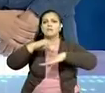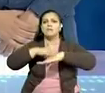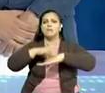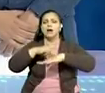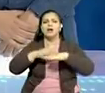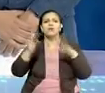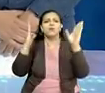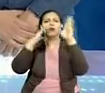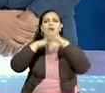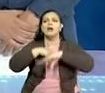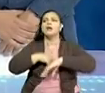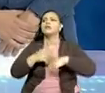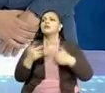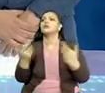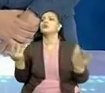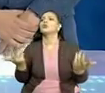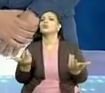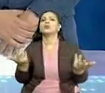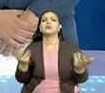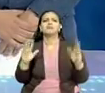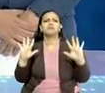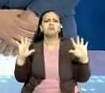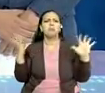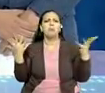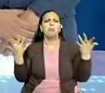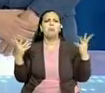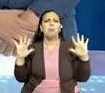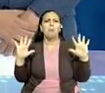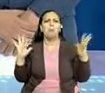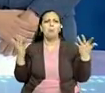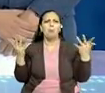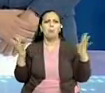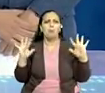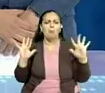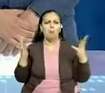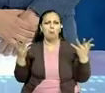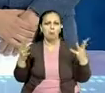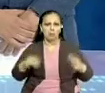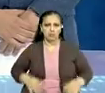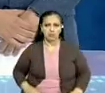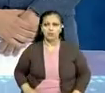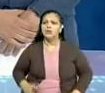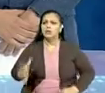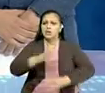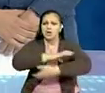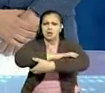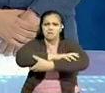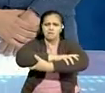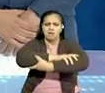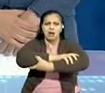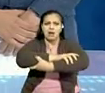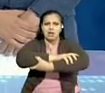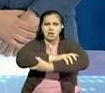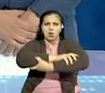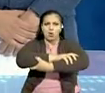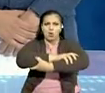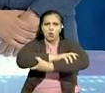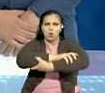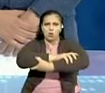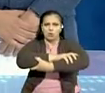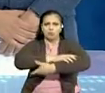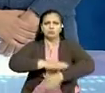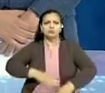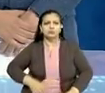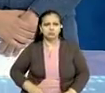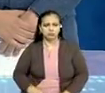sitio donde haya. No, no existe. En el malecón. Antes, en el malecón, pero no son públicos. Es el servicio higiénico que está